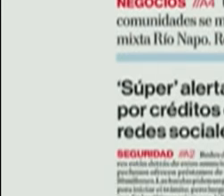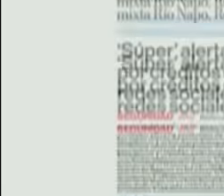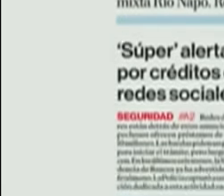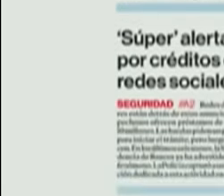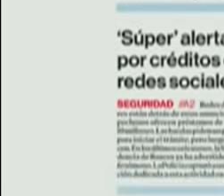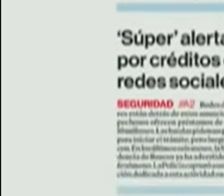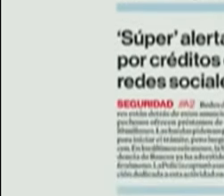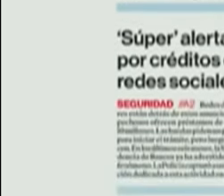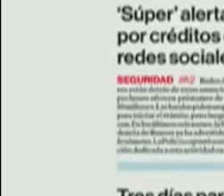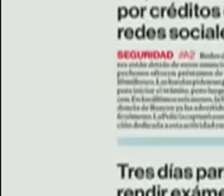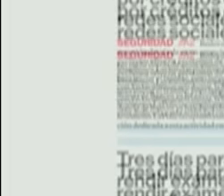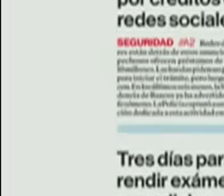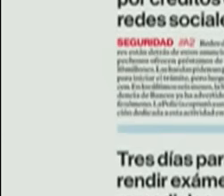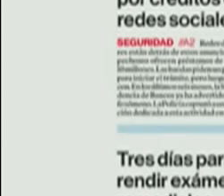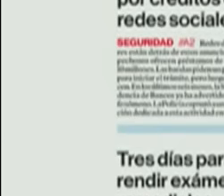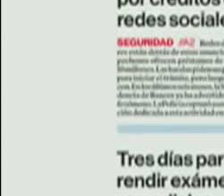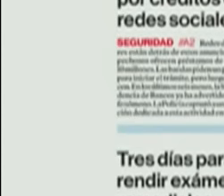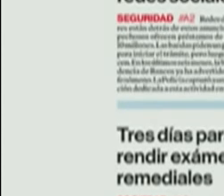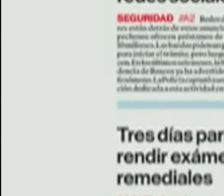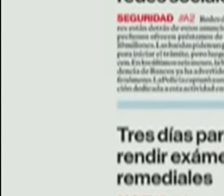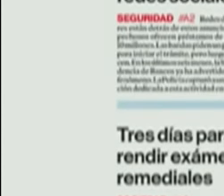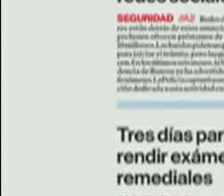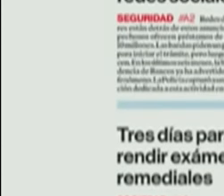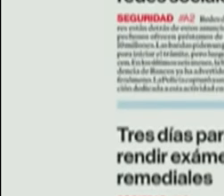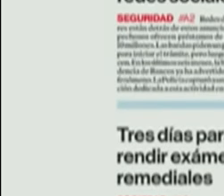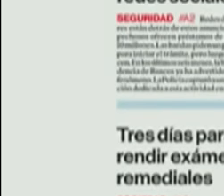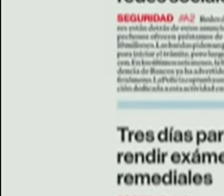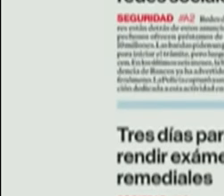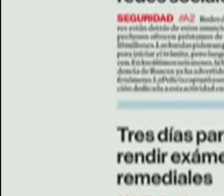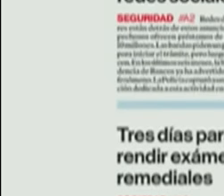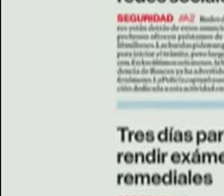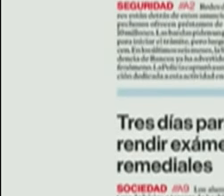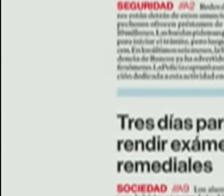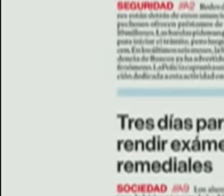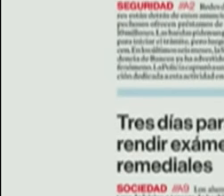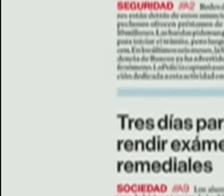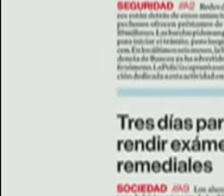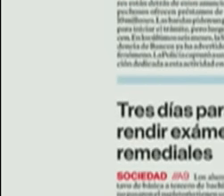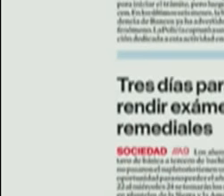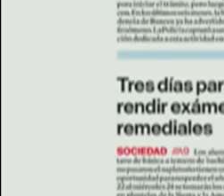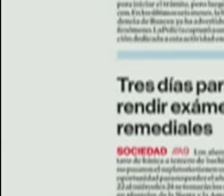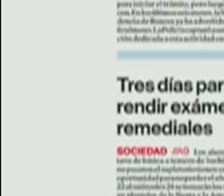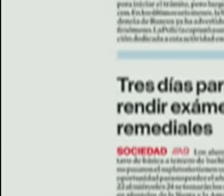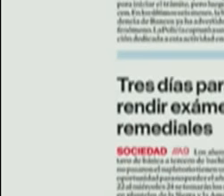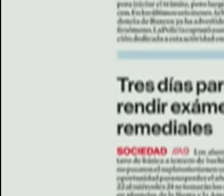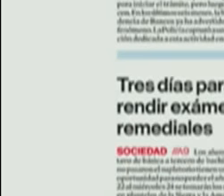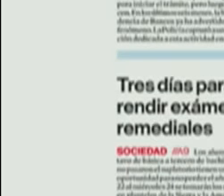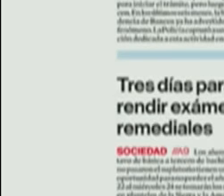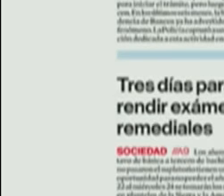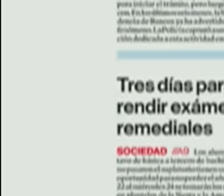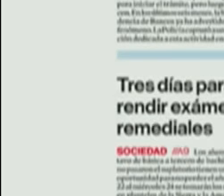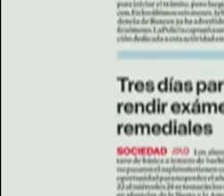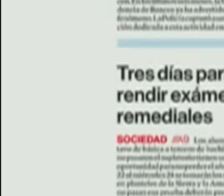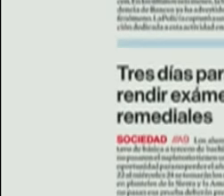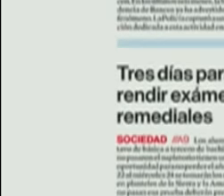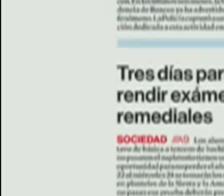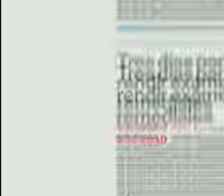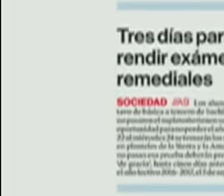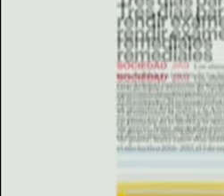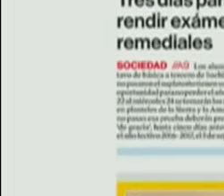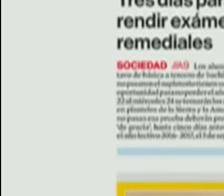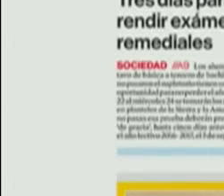a proveedores. Super alerta por créditos en redes sociales. Candidatura